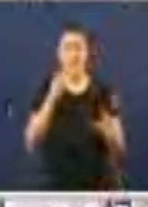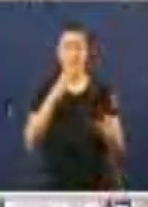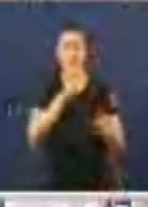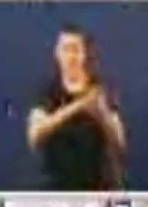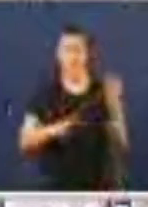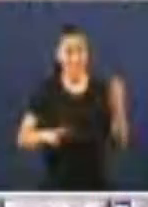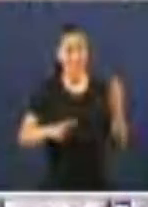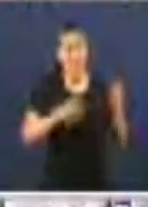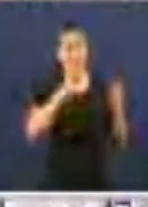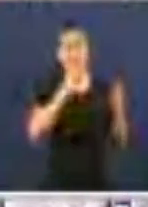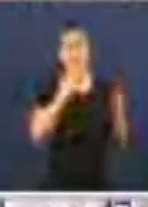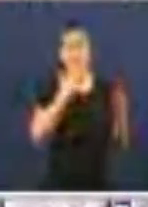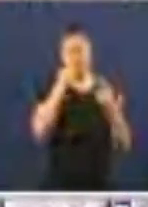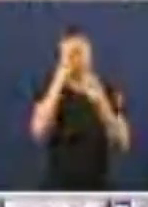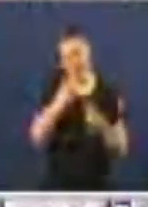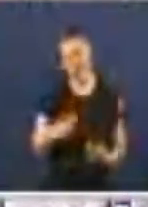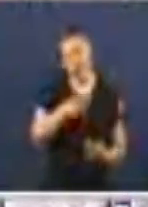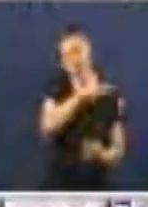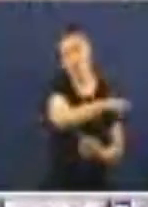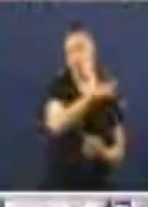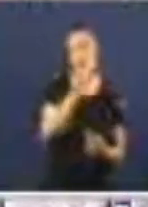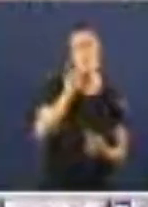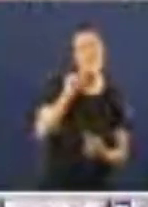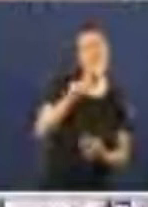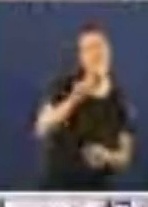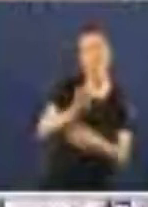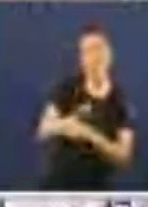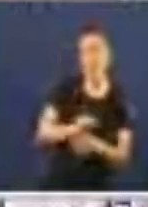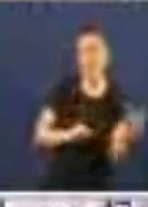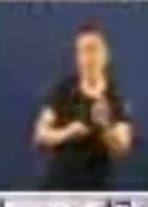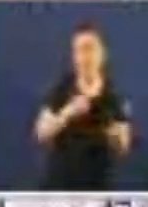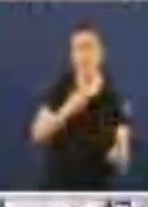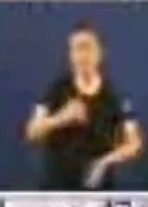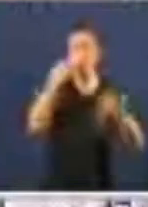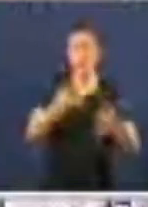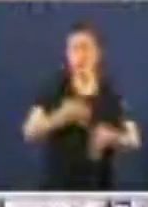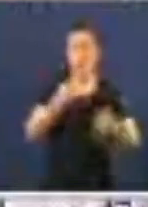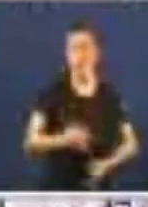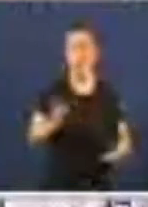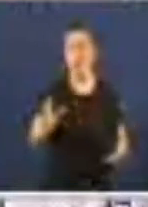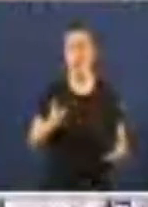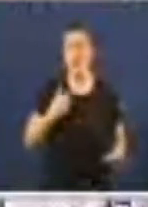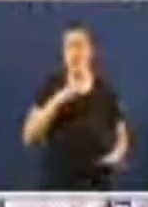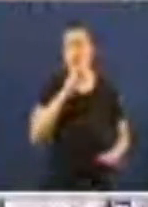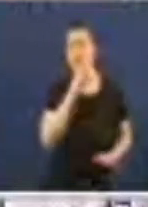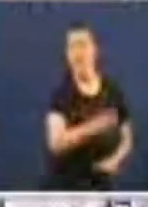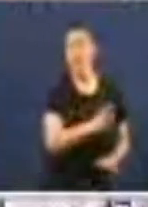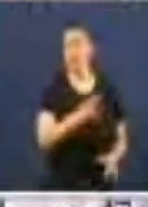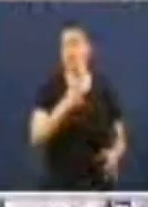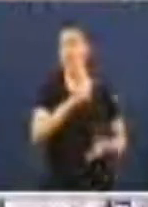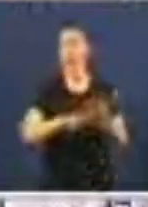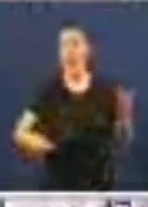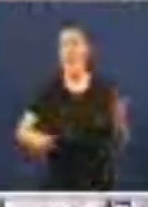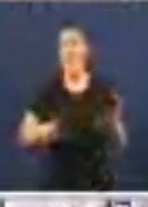que hoxe non se esconda en medias mentiras e que dé a cara, que nos diga a verdade. Advírtolle que Galiza non está